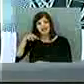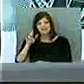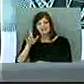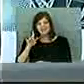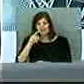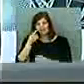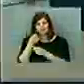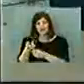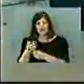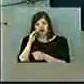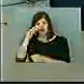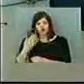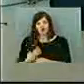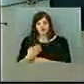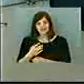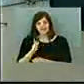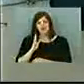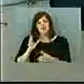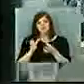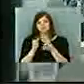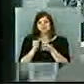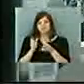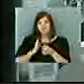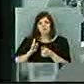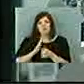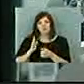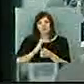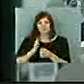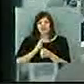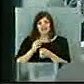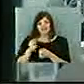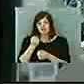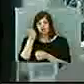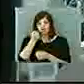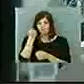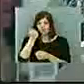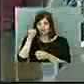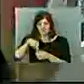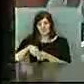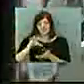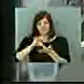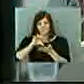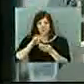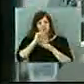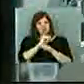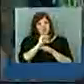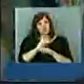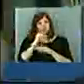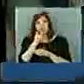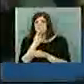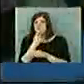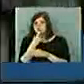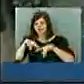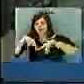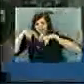país. La empresa de telecomunicaciones reconoció a 20 mujeres que se han distinguido en la cultura, la política y la